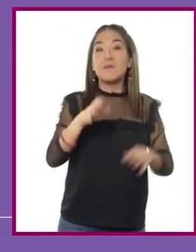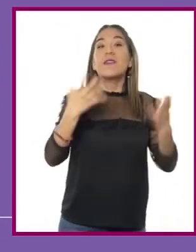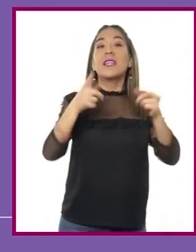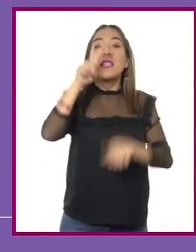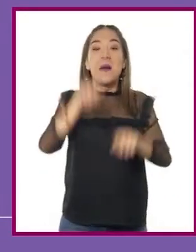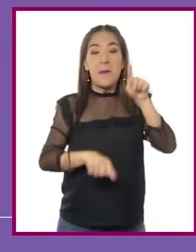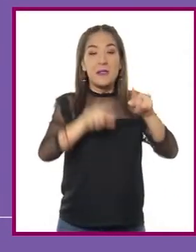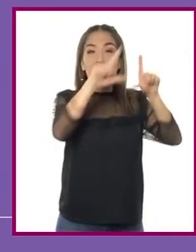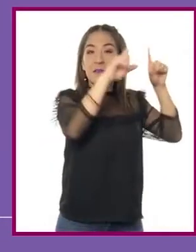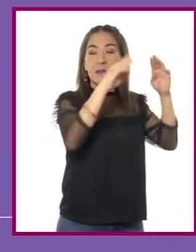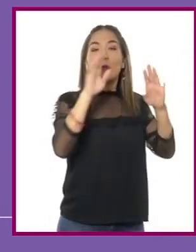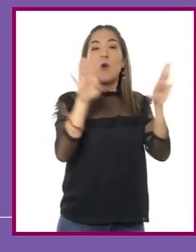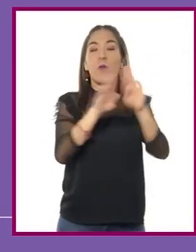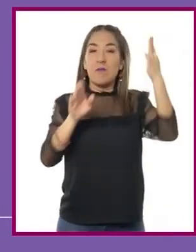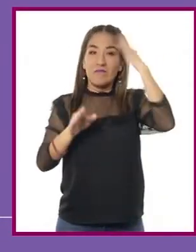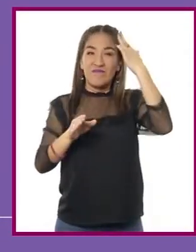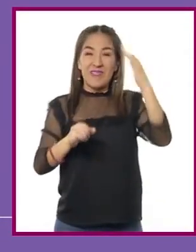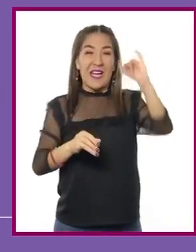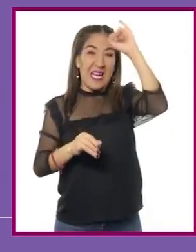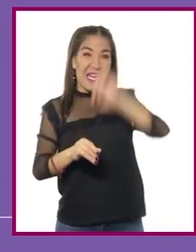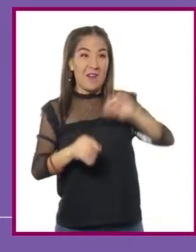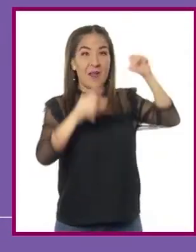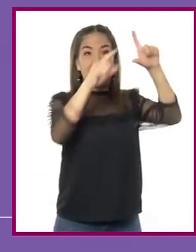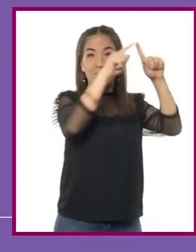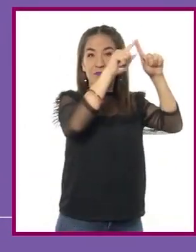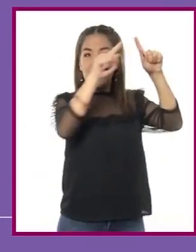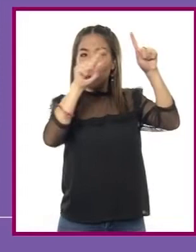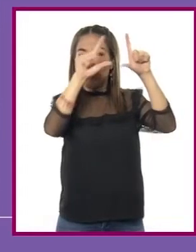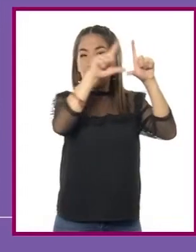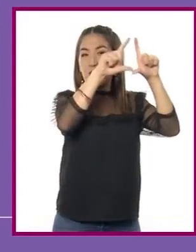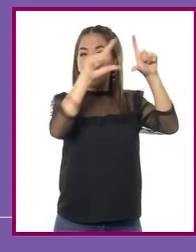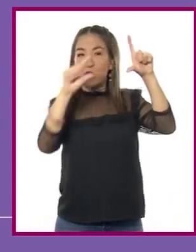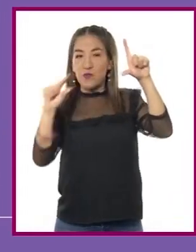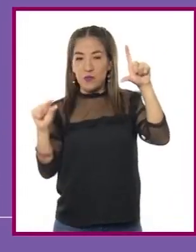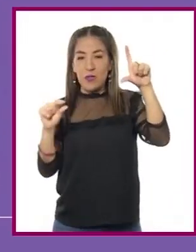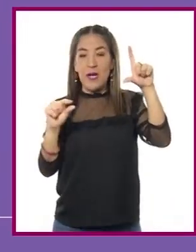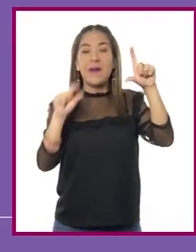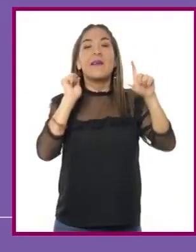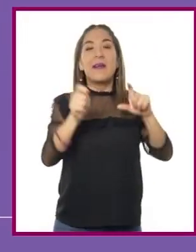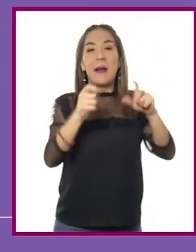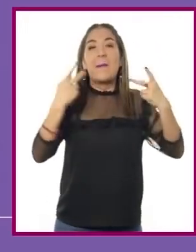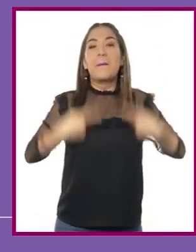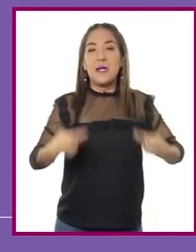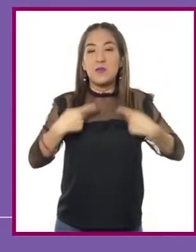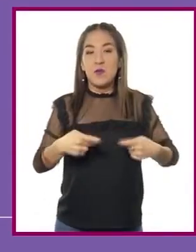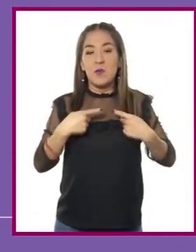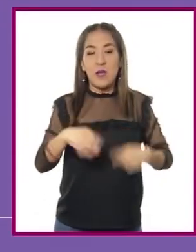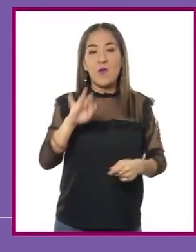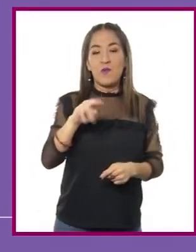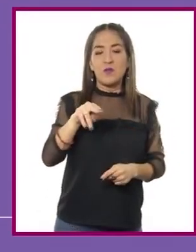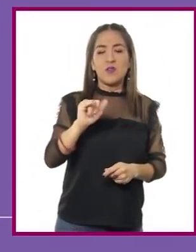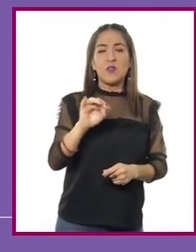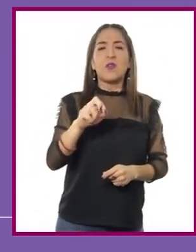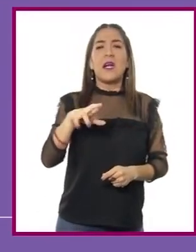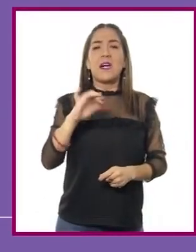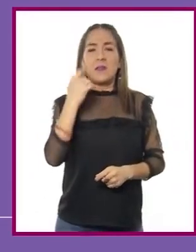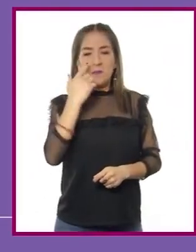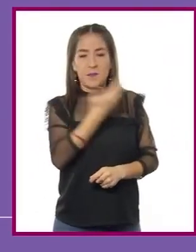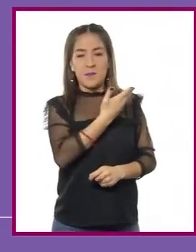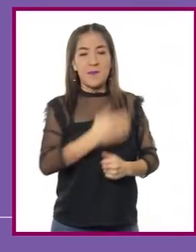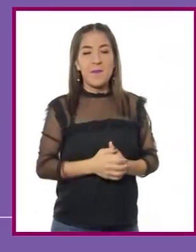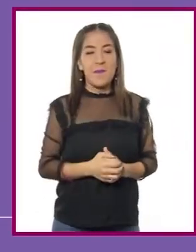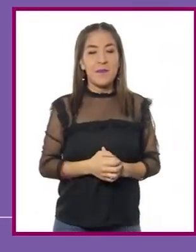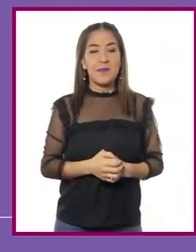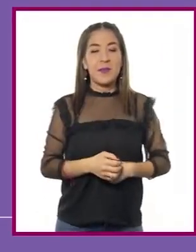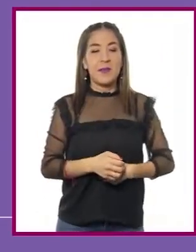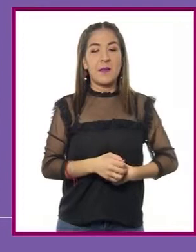jerarquía, existen dos tipos de servidores públicos: funcionarios y empleados. Los funcionarios son quienes